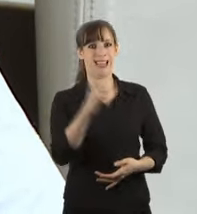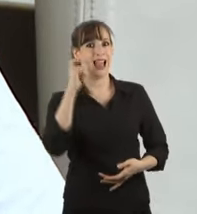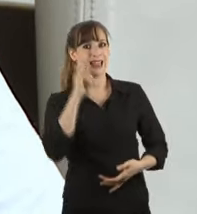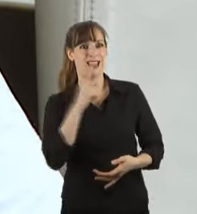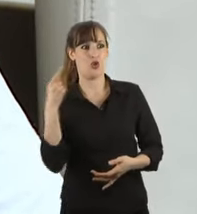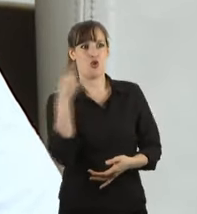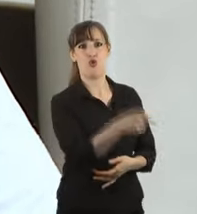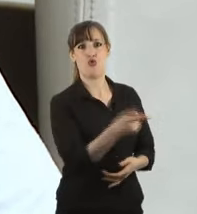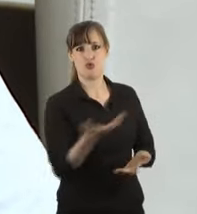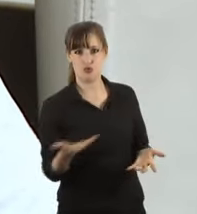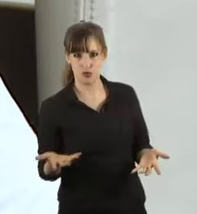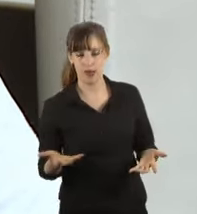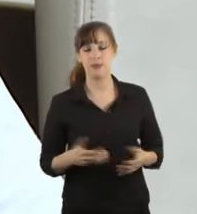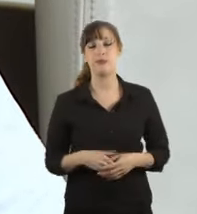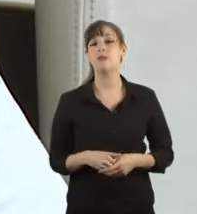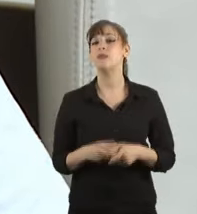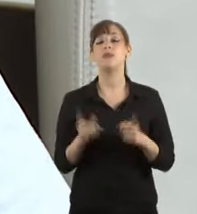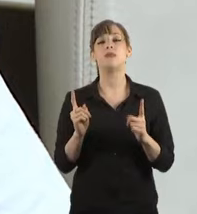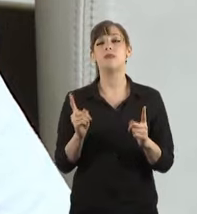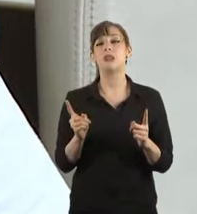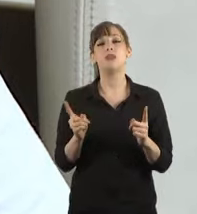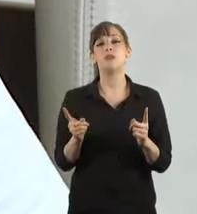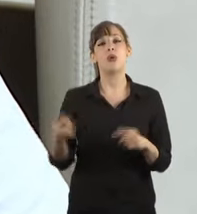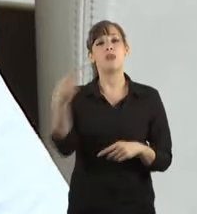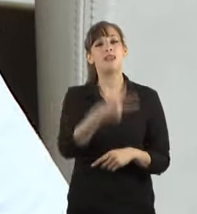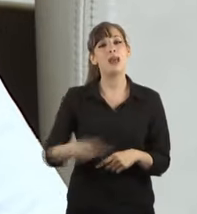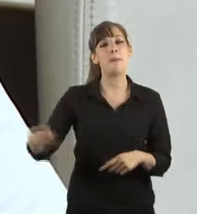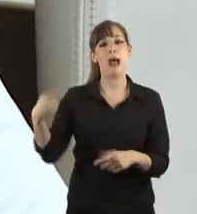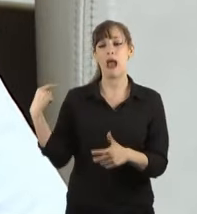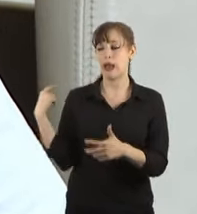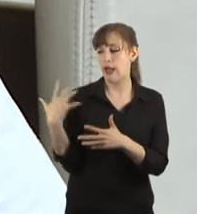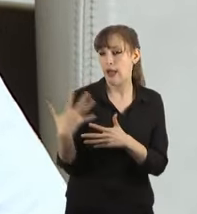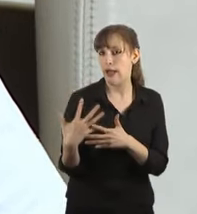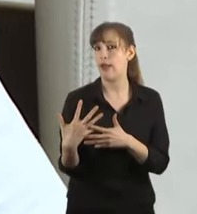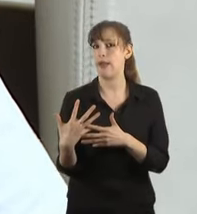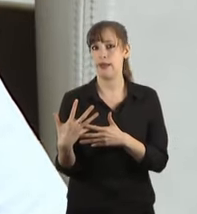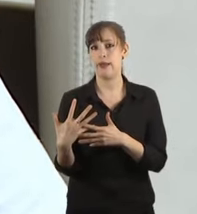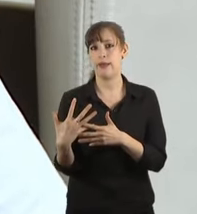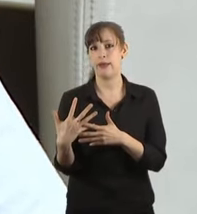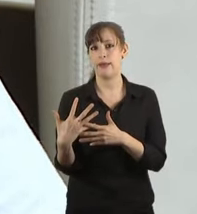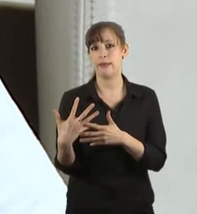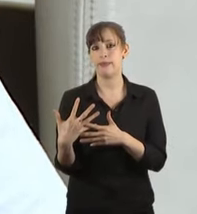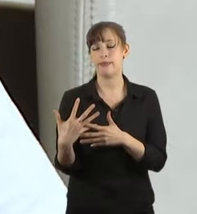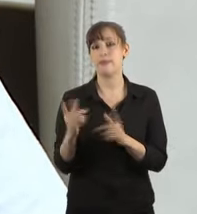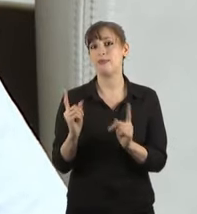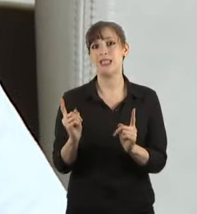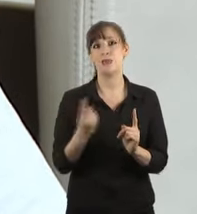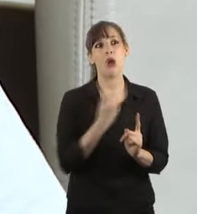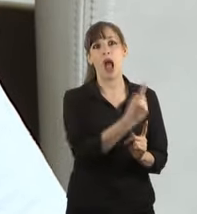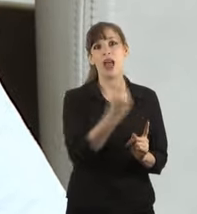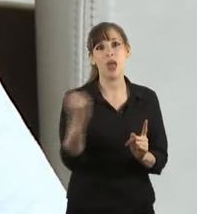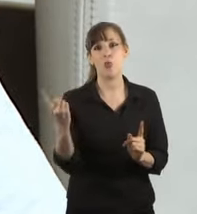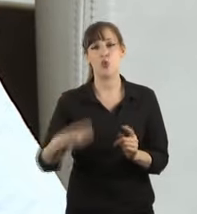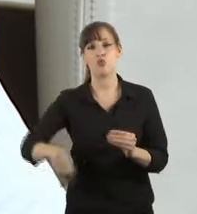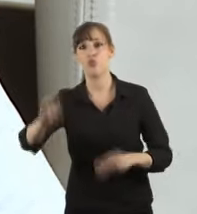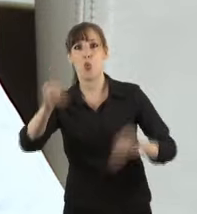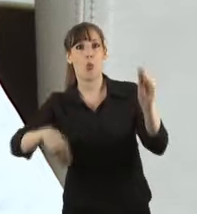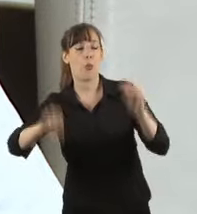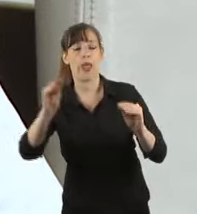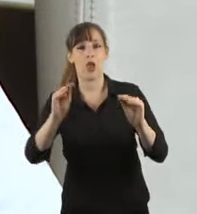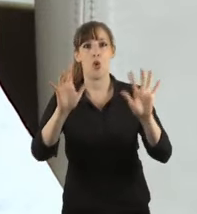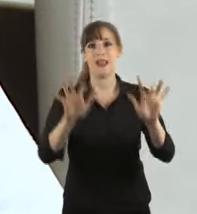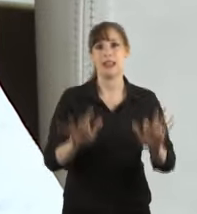Eh Al igual que ha venido sucediendo durante toda la semana con fuego de cada una de las los costados de la de la trinchera